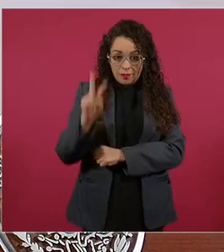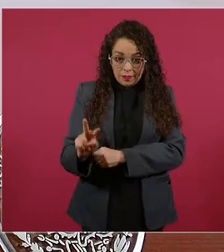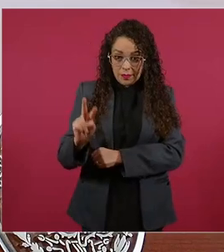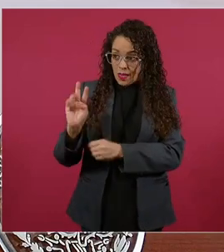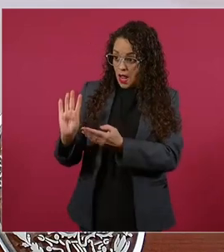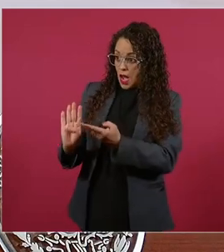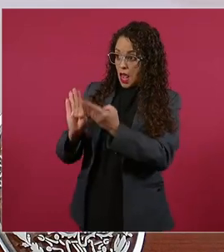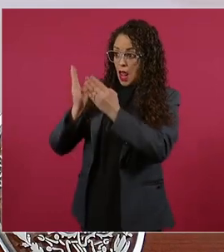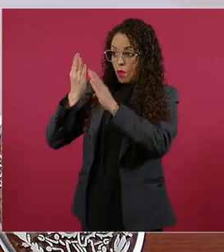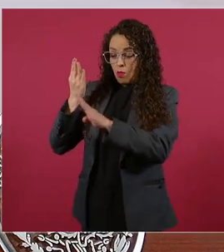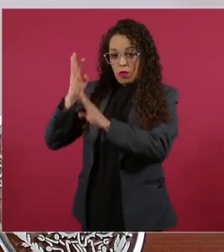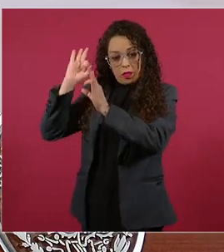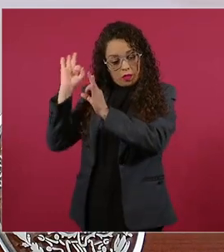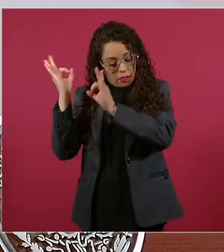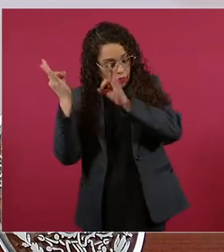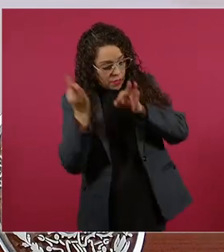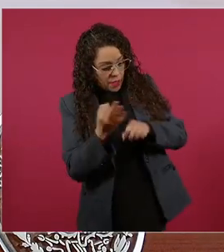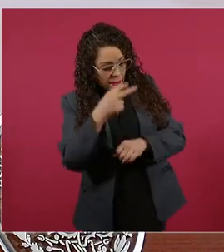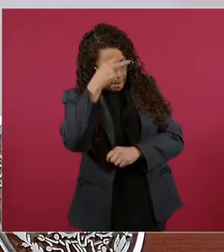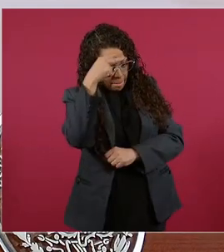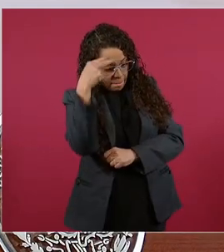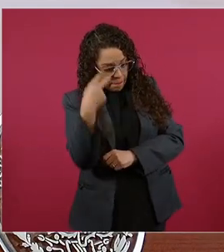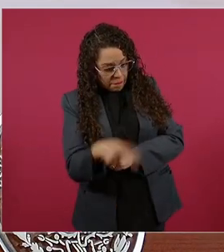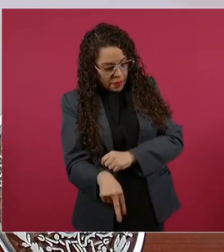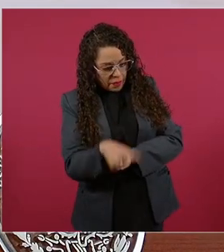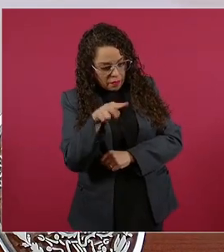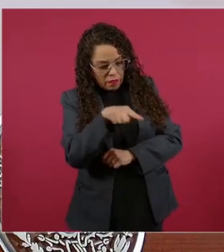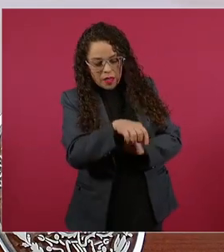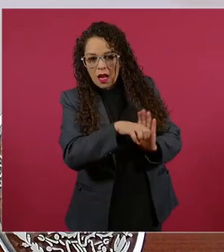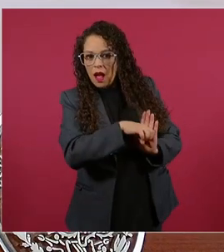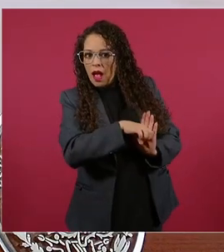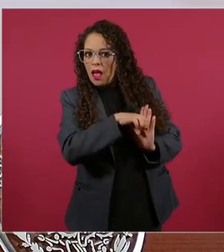México, nuestro país,